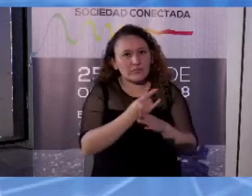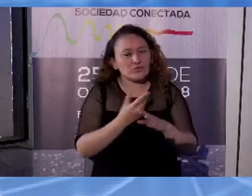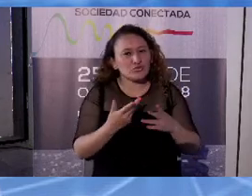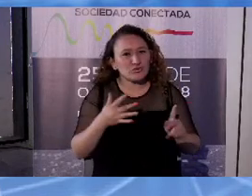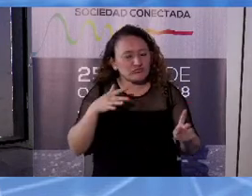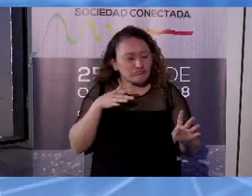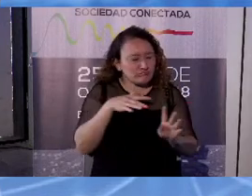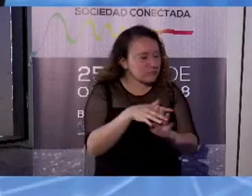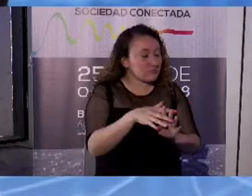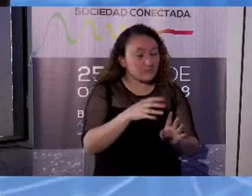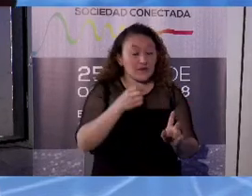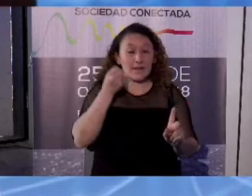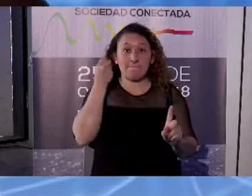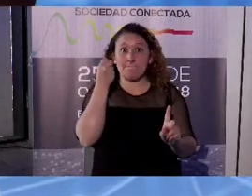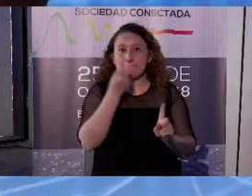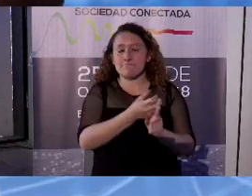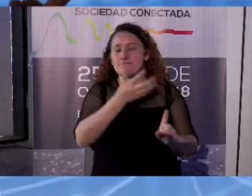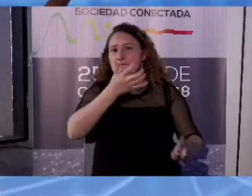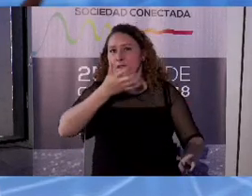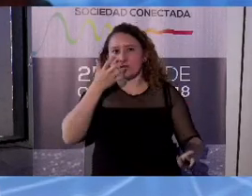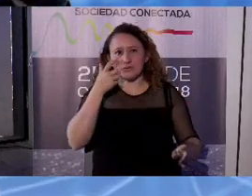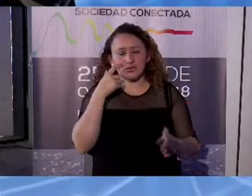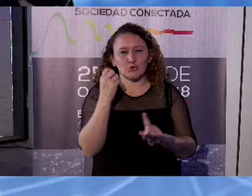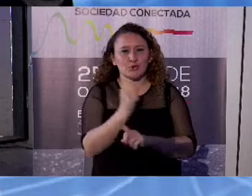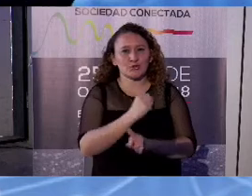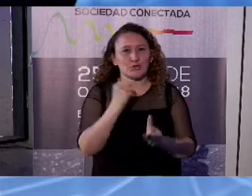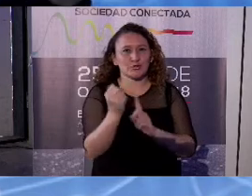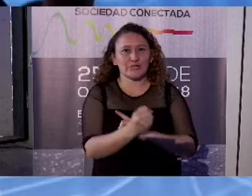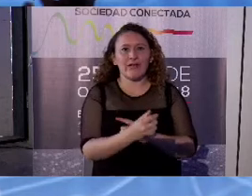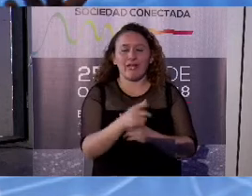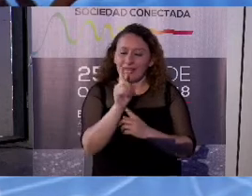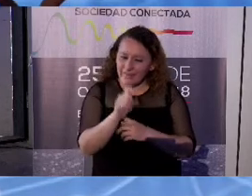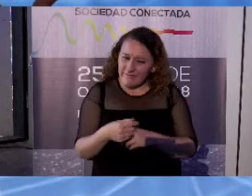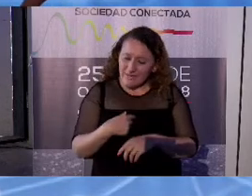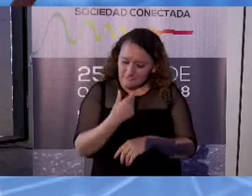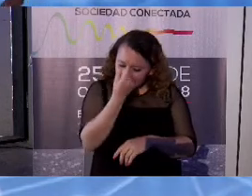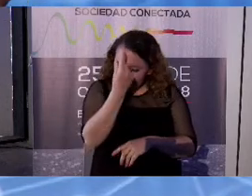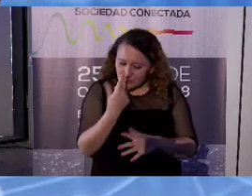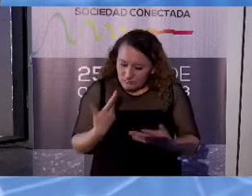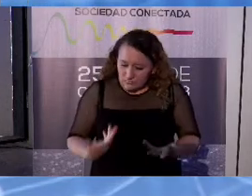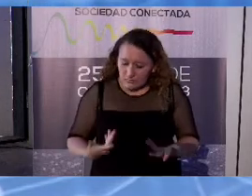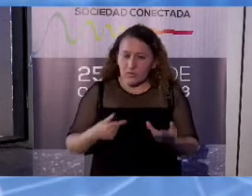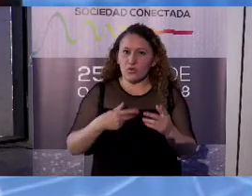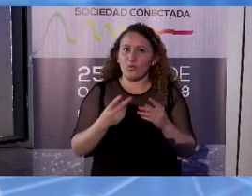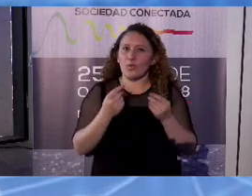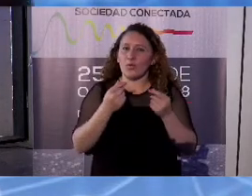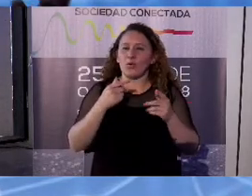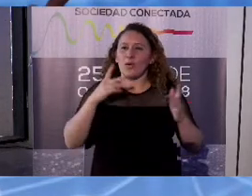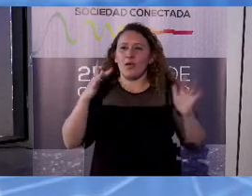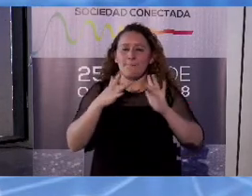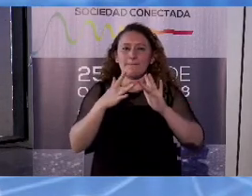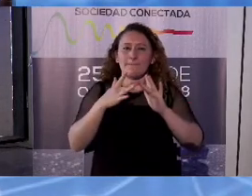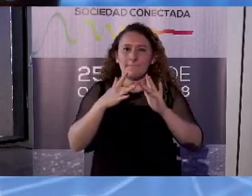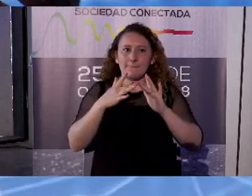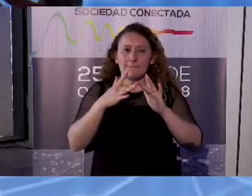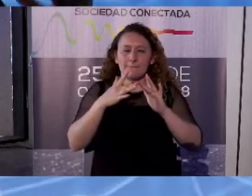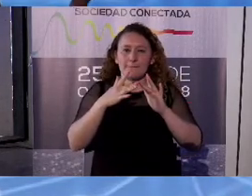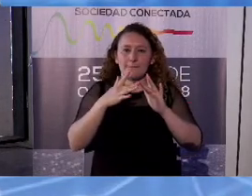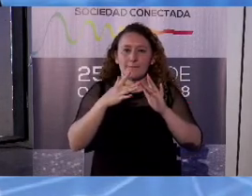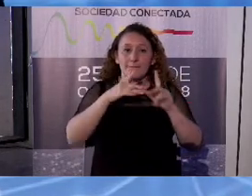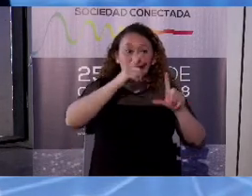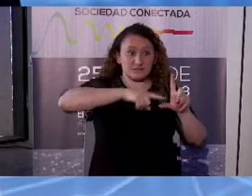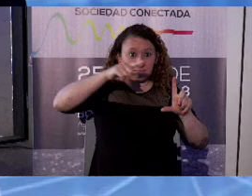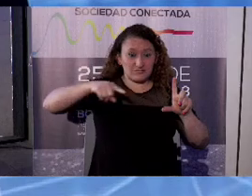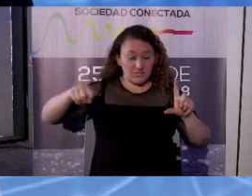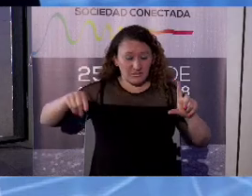sociales por lo tanto hay que entender que esto el y que la valoración del espectro tiene que ir ligada en ese sentido y pues en